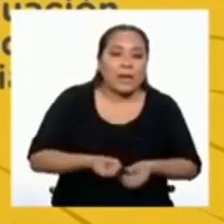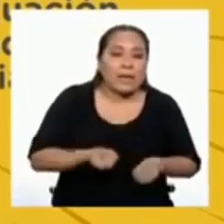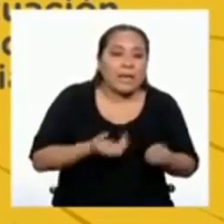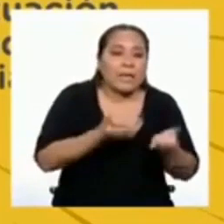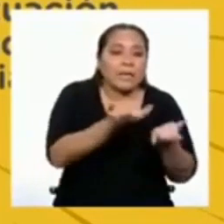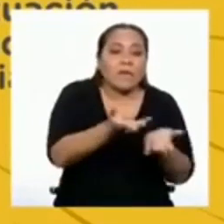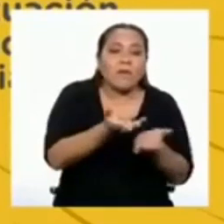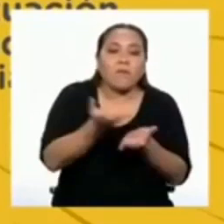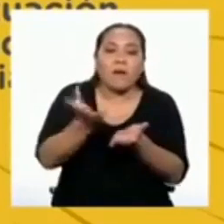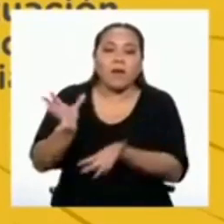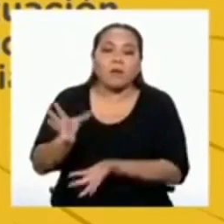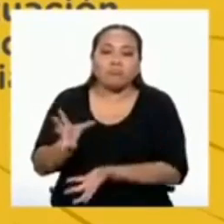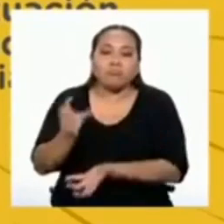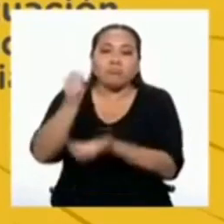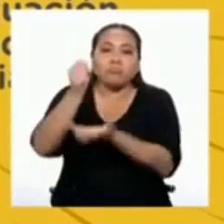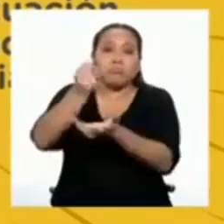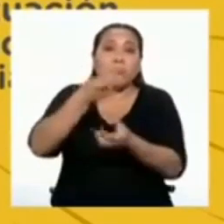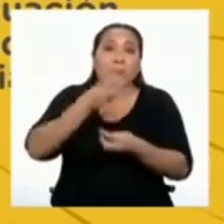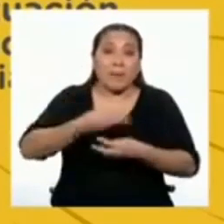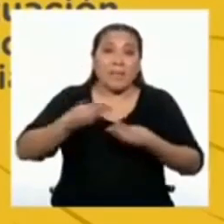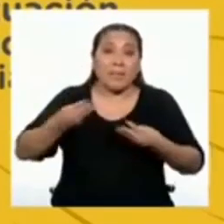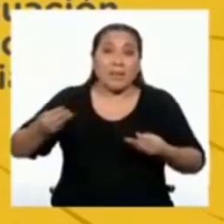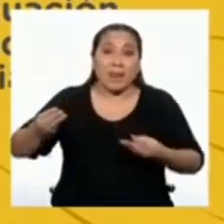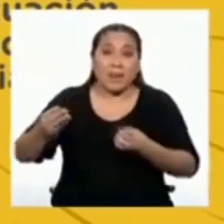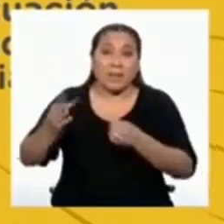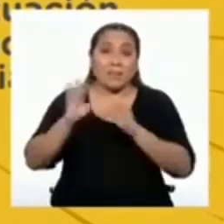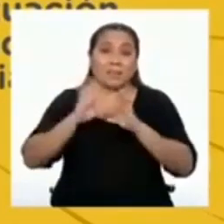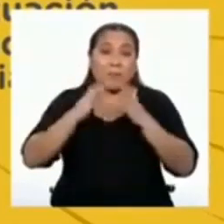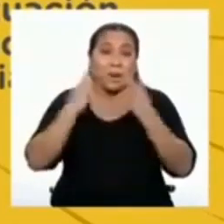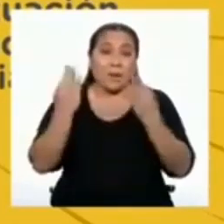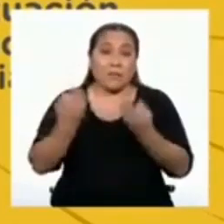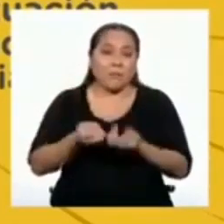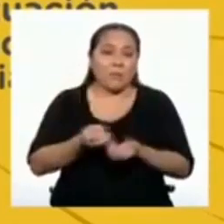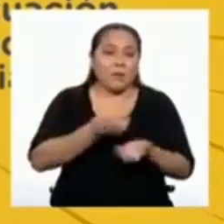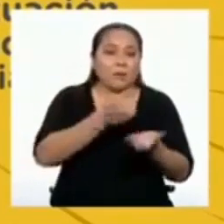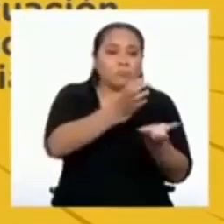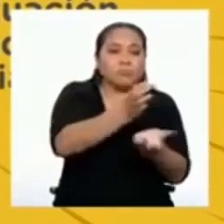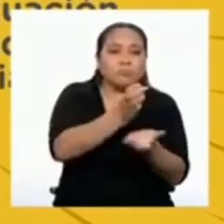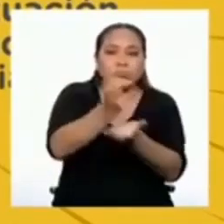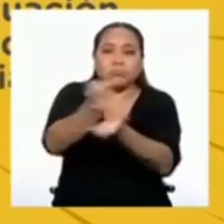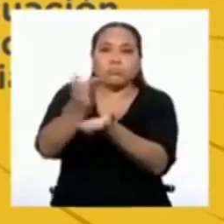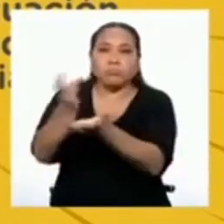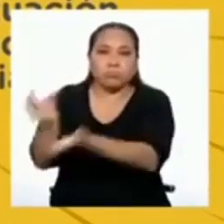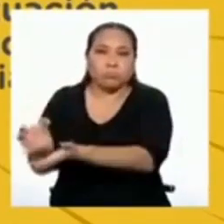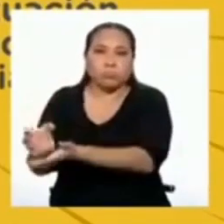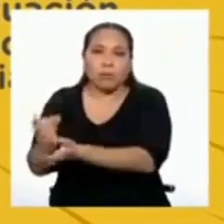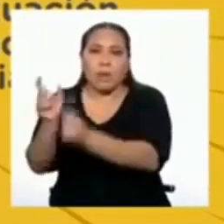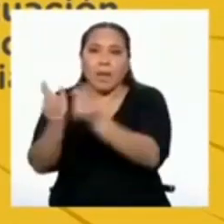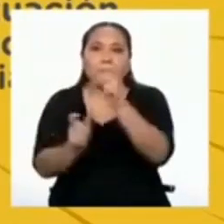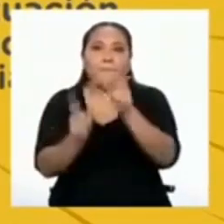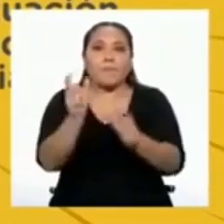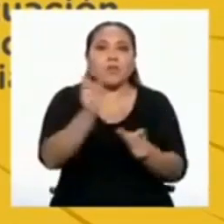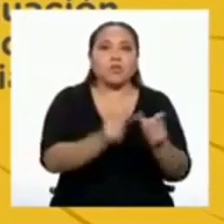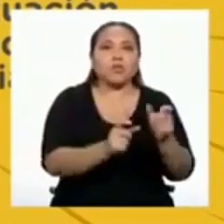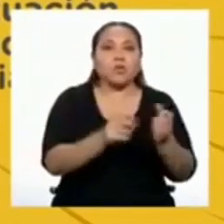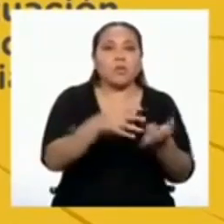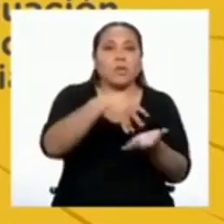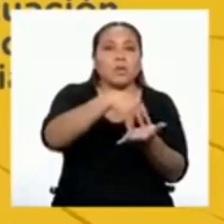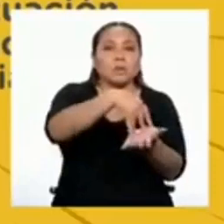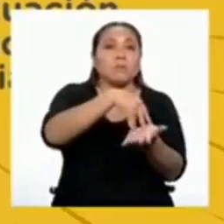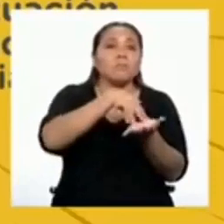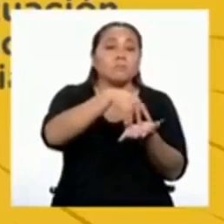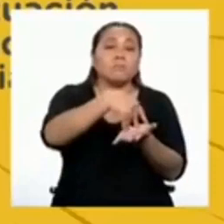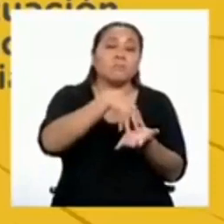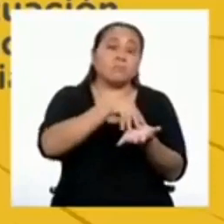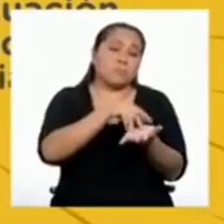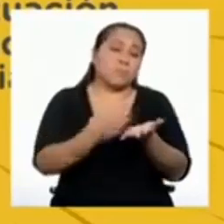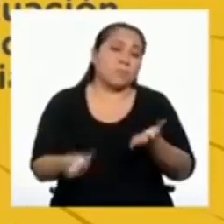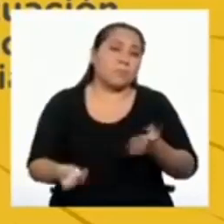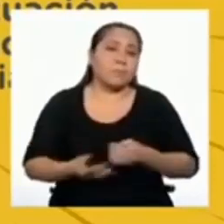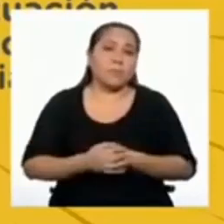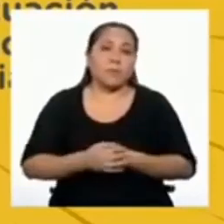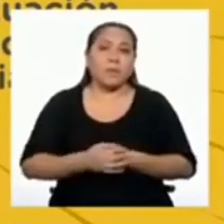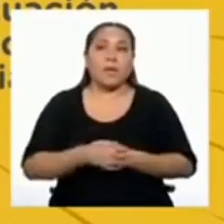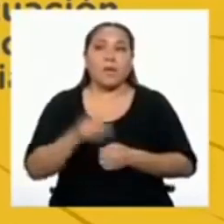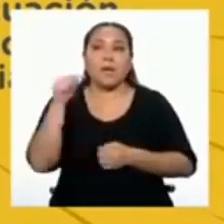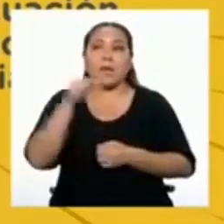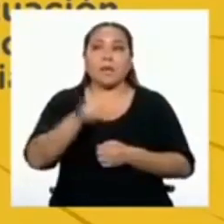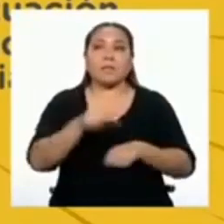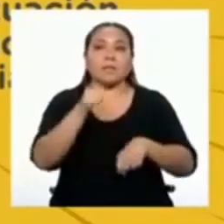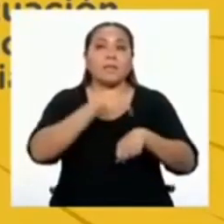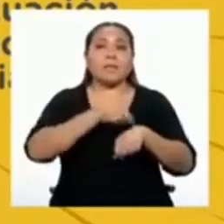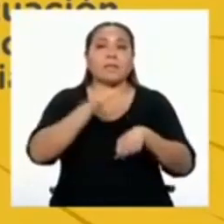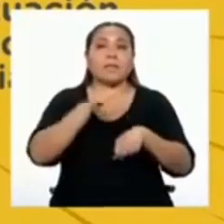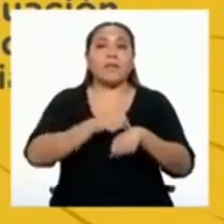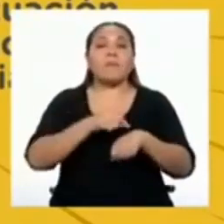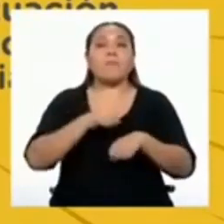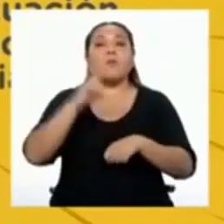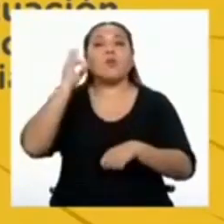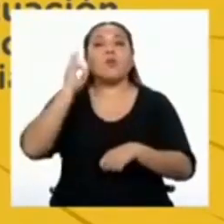las canastas básicas familiares que se adquirirán a favor de la población en situaciones de vulnerabilidad en el marco del